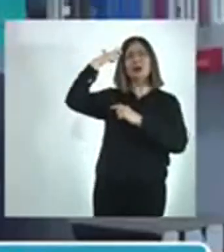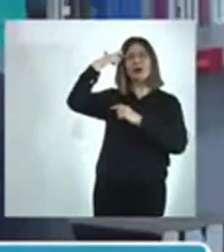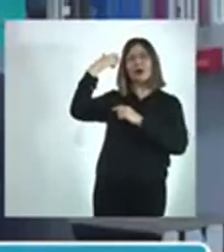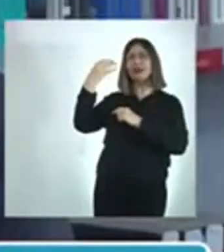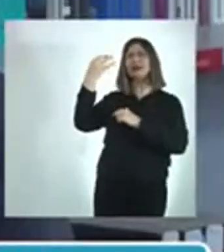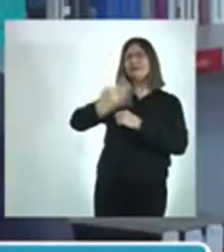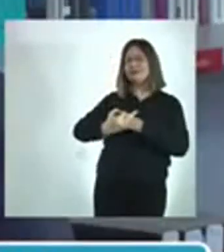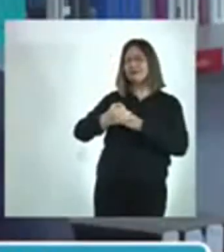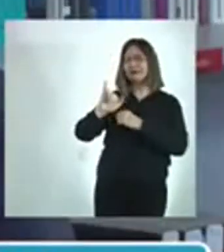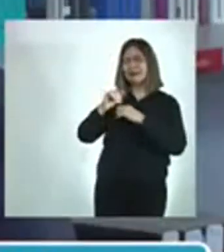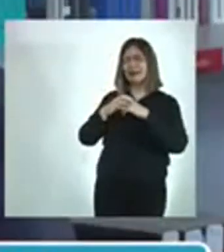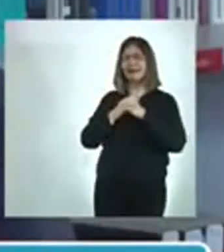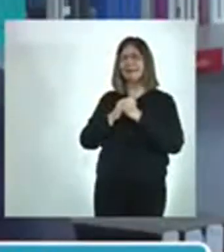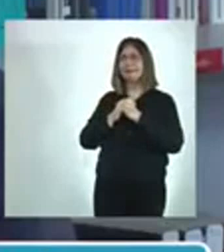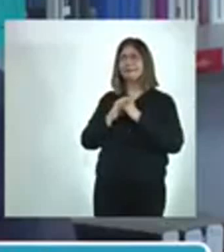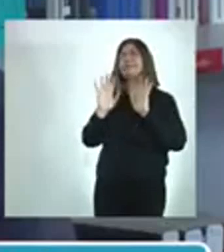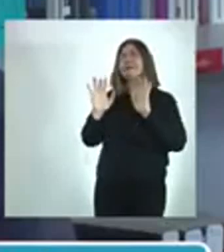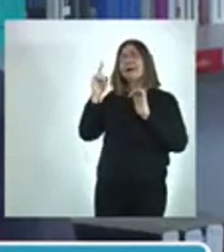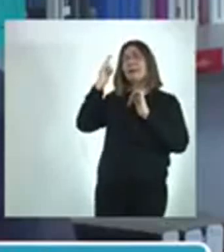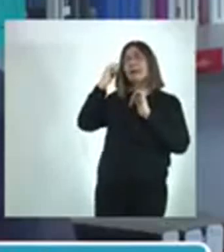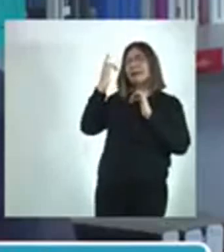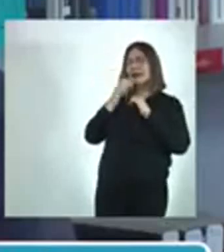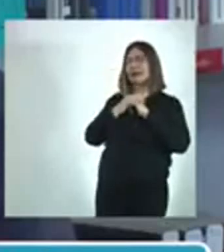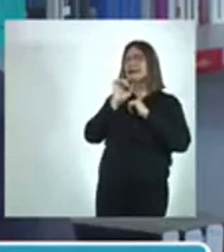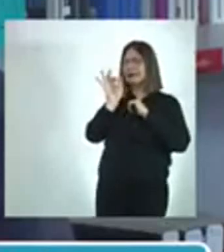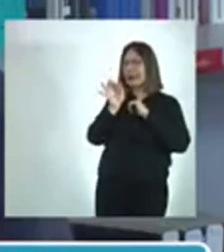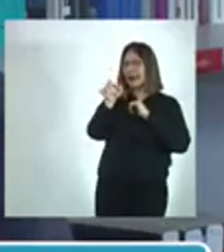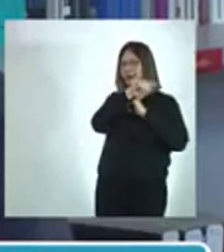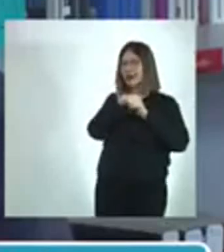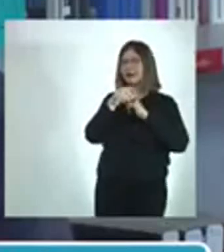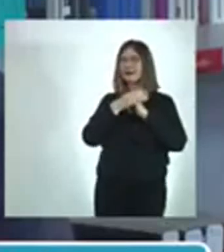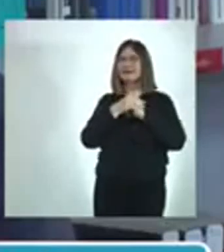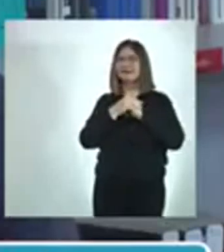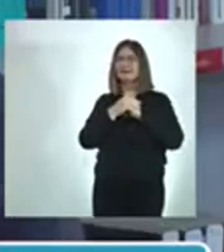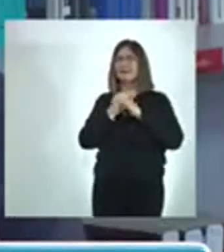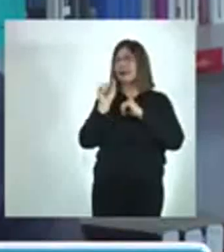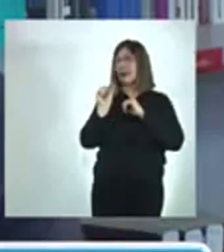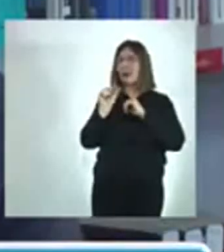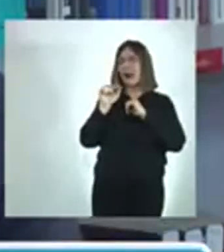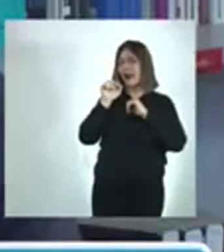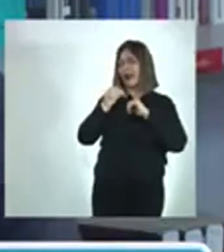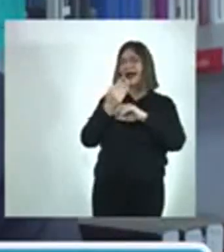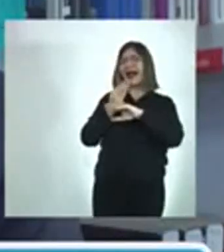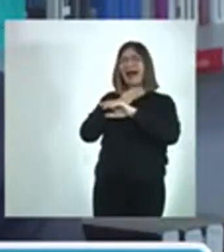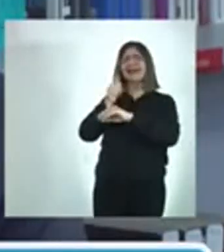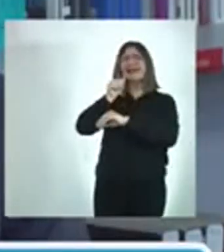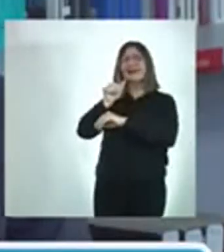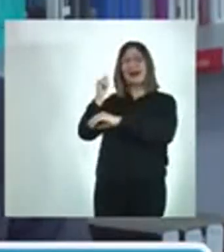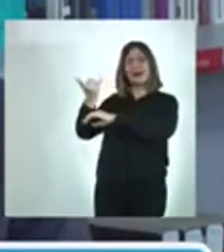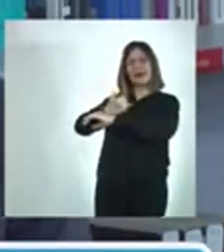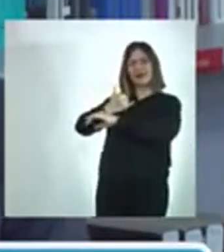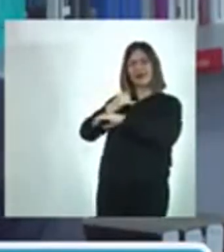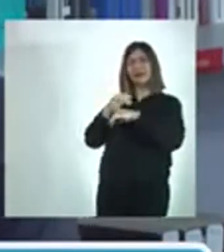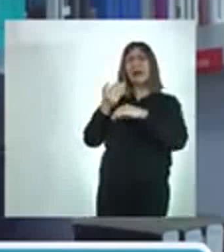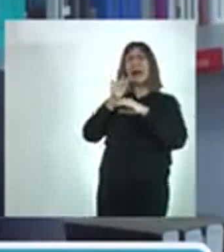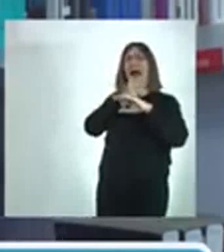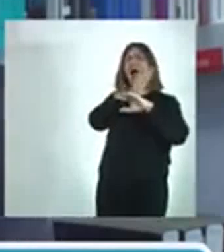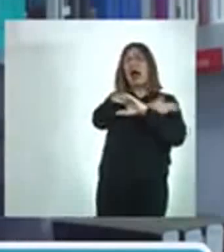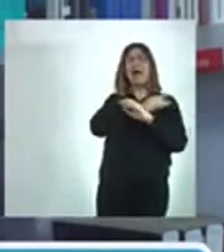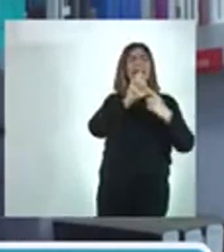hacer y empezamos con poco. Ustedes saben, como decía el ministro Lichtmacher recién, era poca